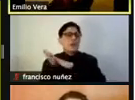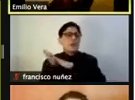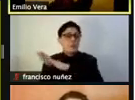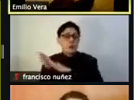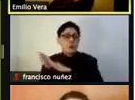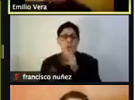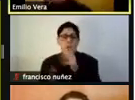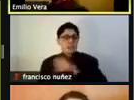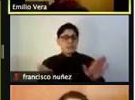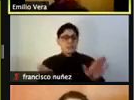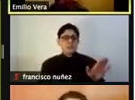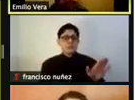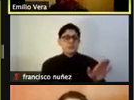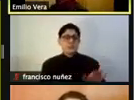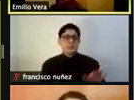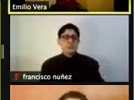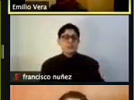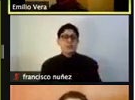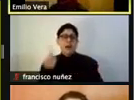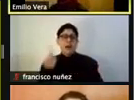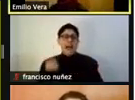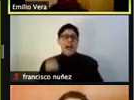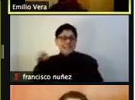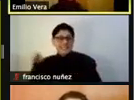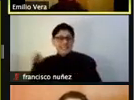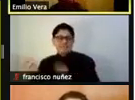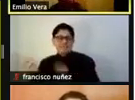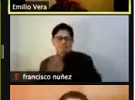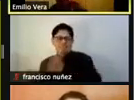a interpretar esas cosas, y ese es un error grosero.